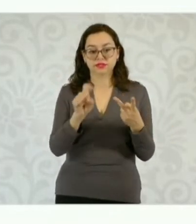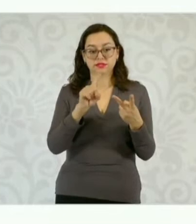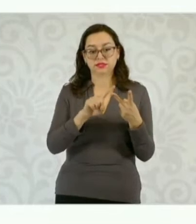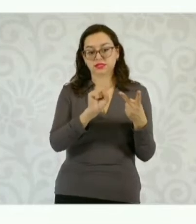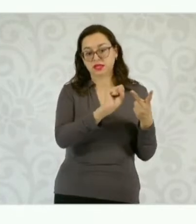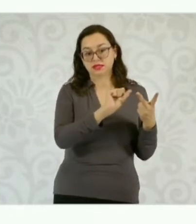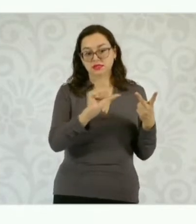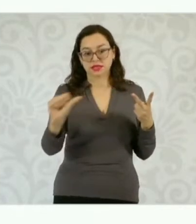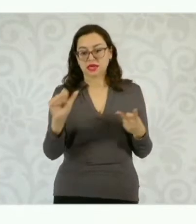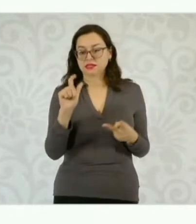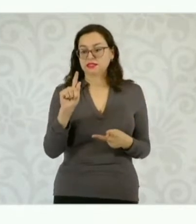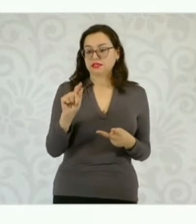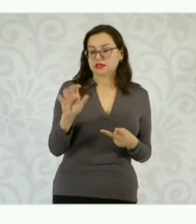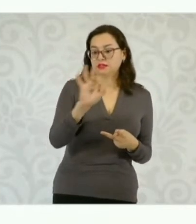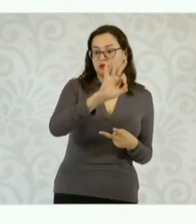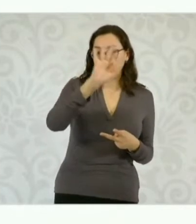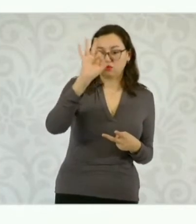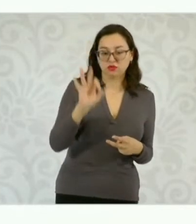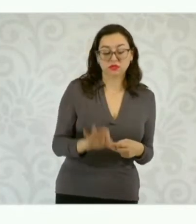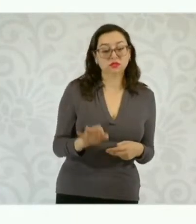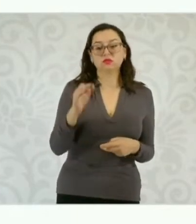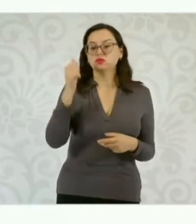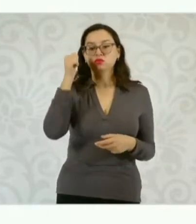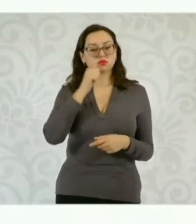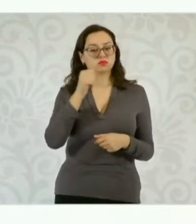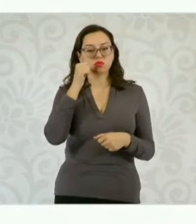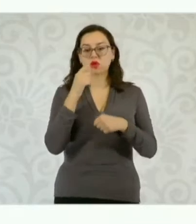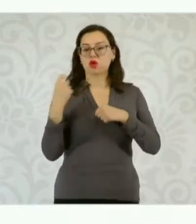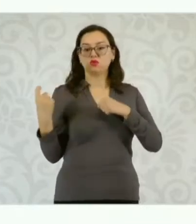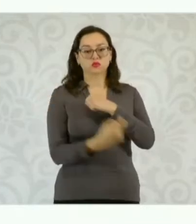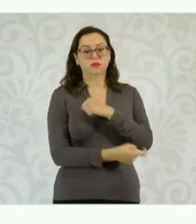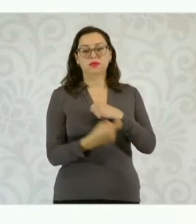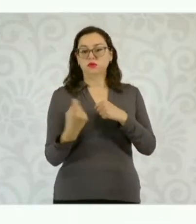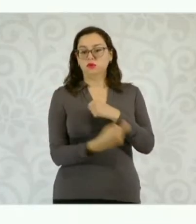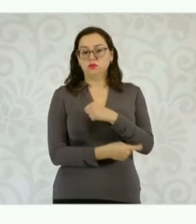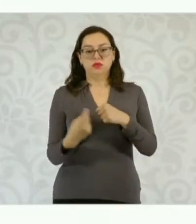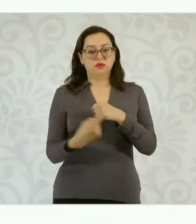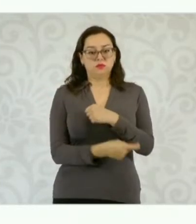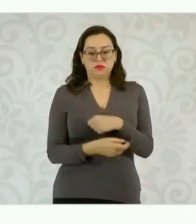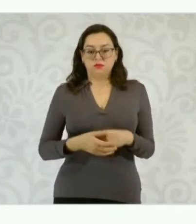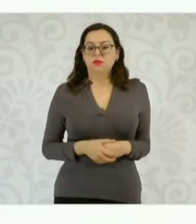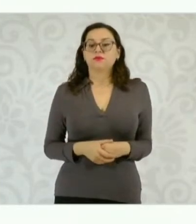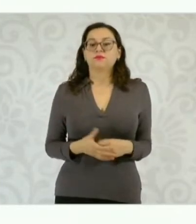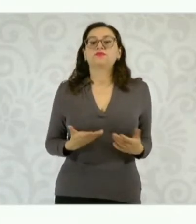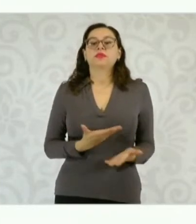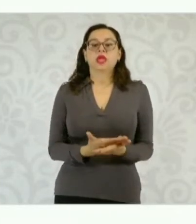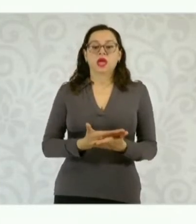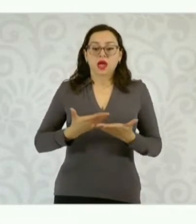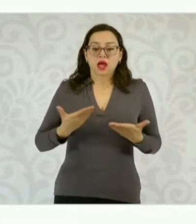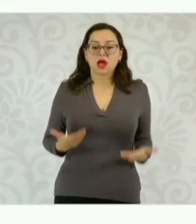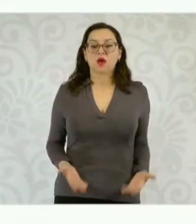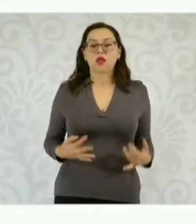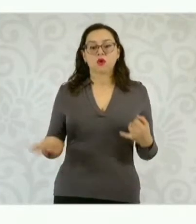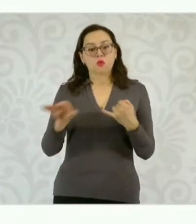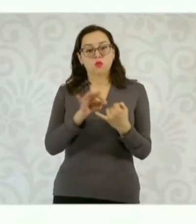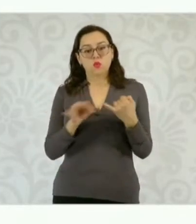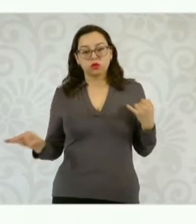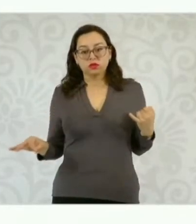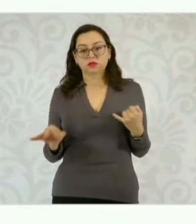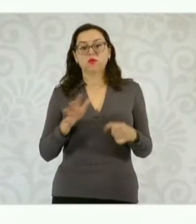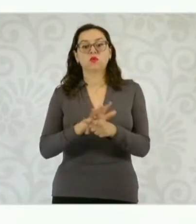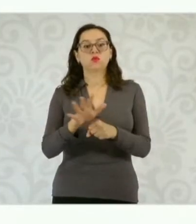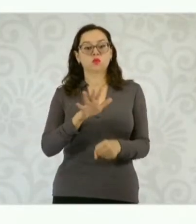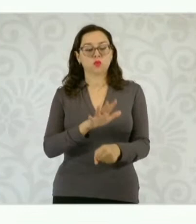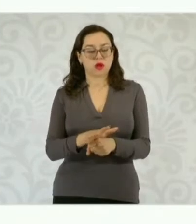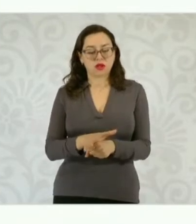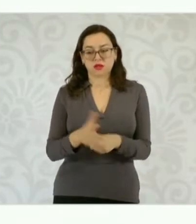todas las residencias. Este es un proceso 100% automatizado. Y posteriormente, en lo que nos encontramos ahora, que es la última etapa, es ya con